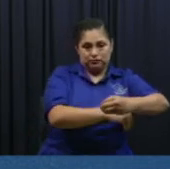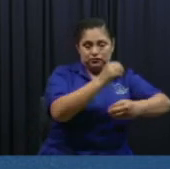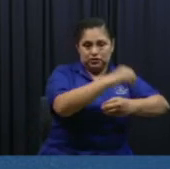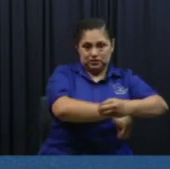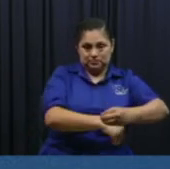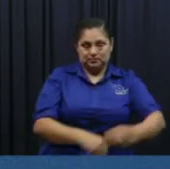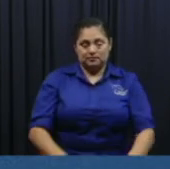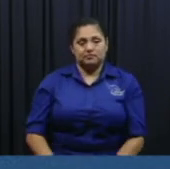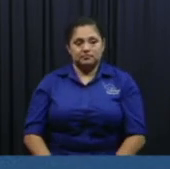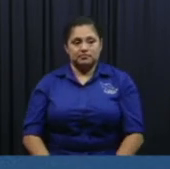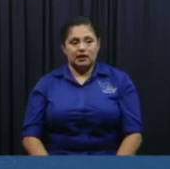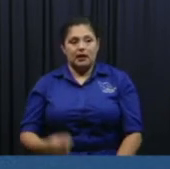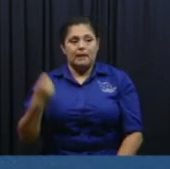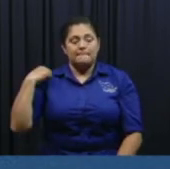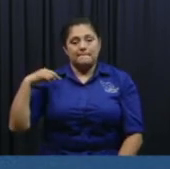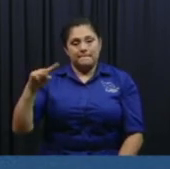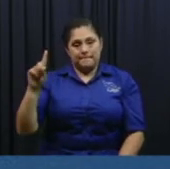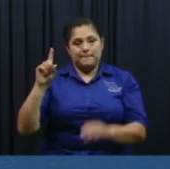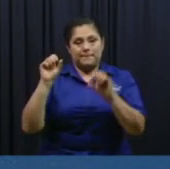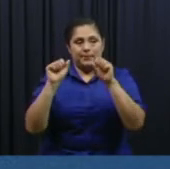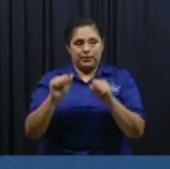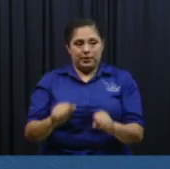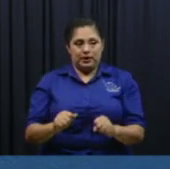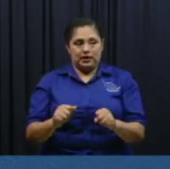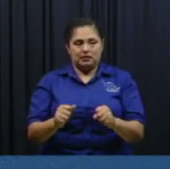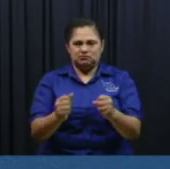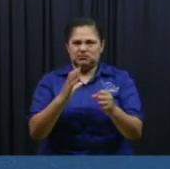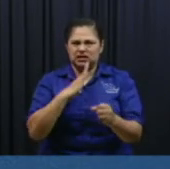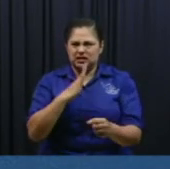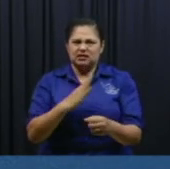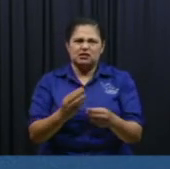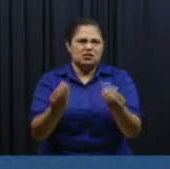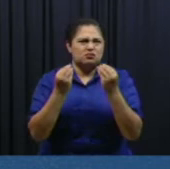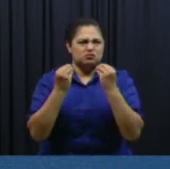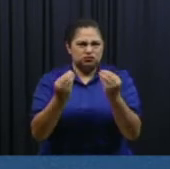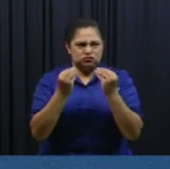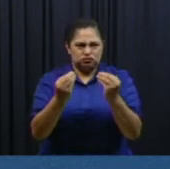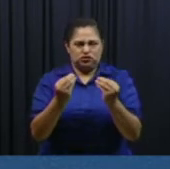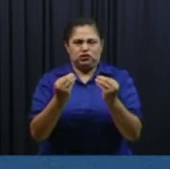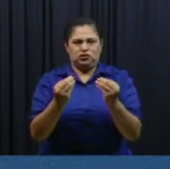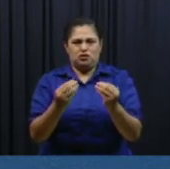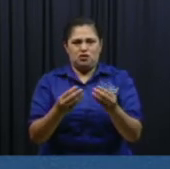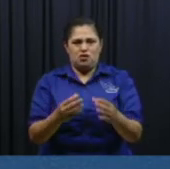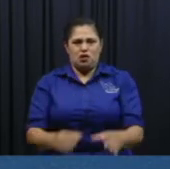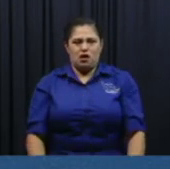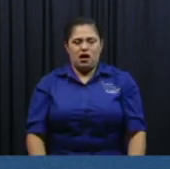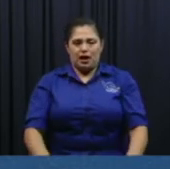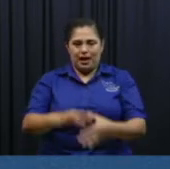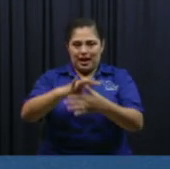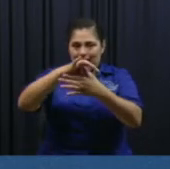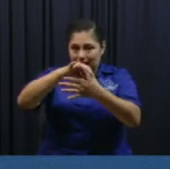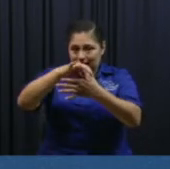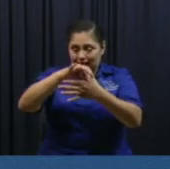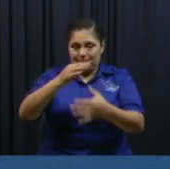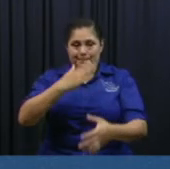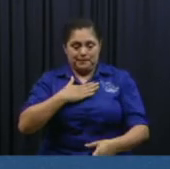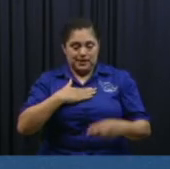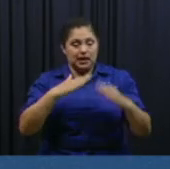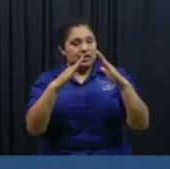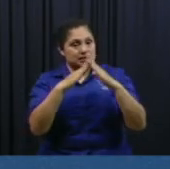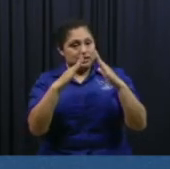al alfolí para que puedan haber suficiente víctima carne en mi casa